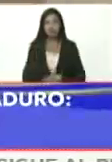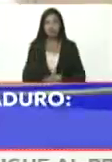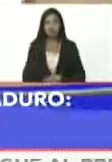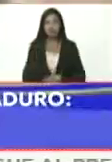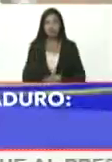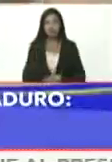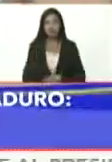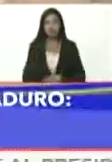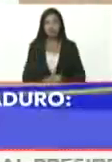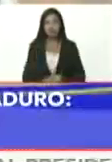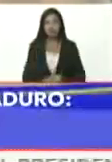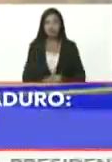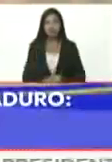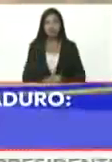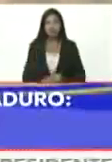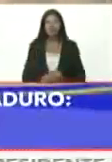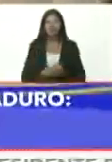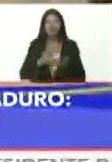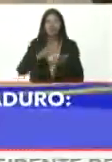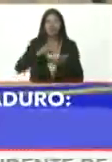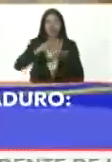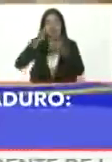Ciudad comunal de Petare.